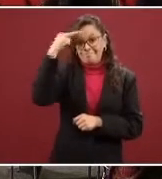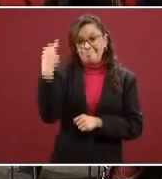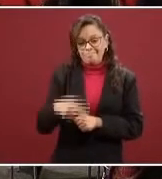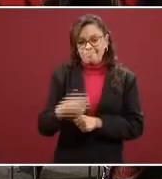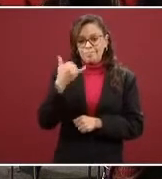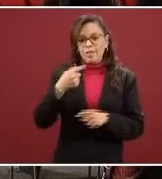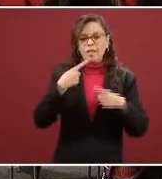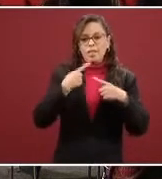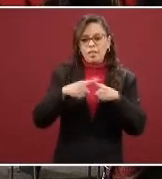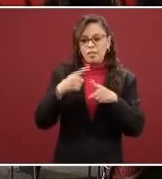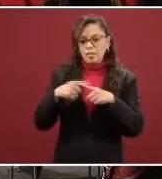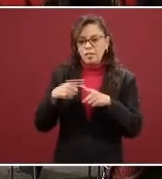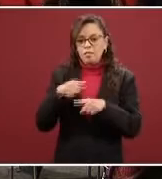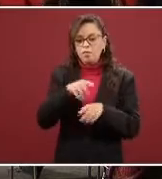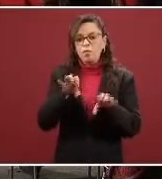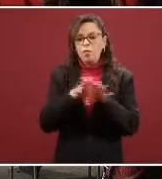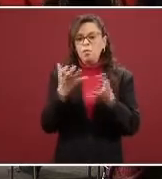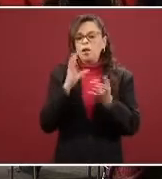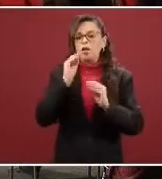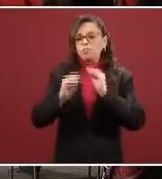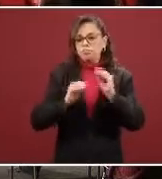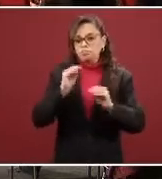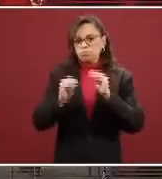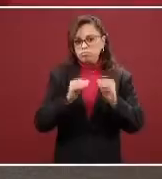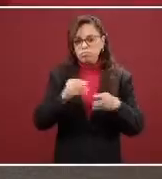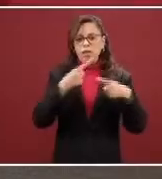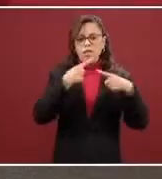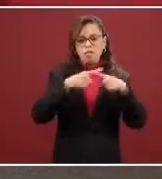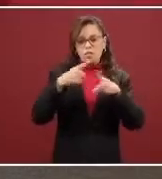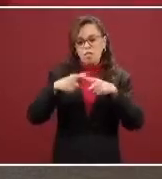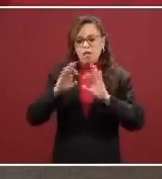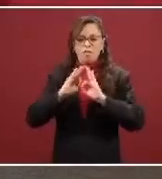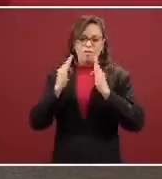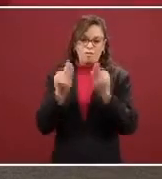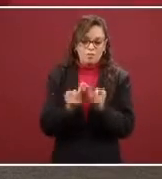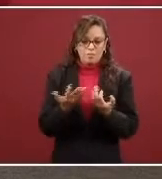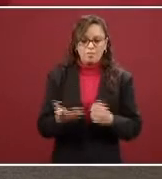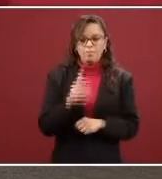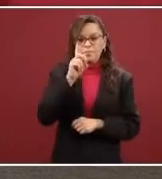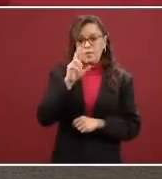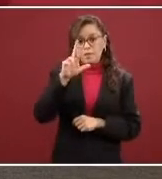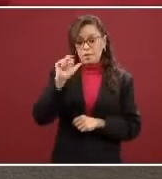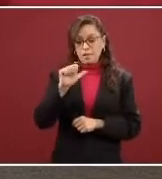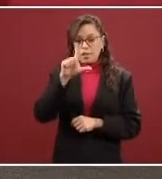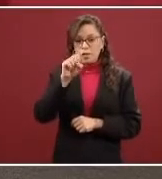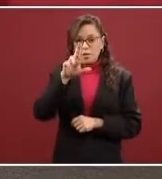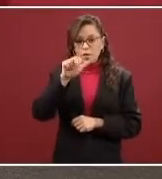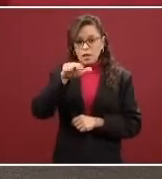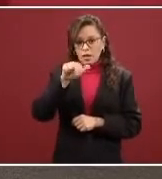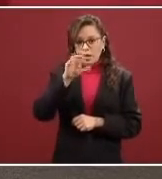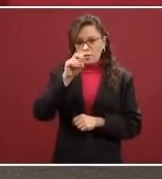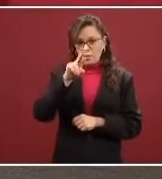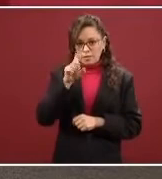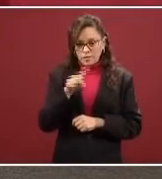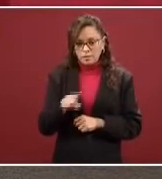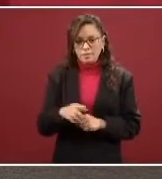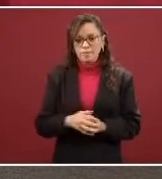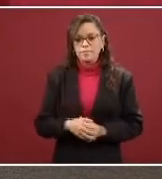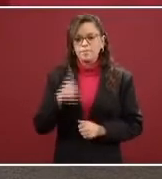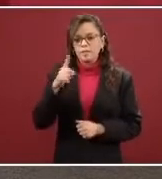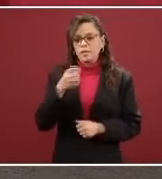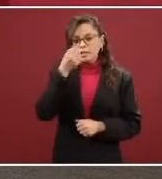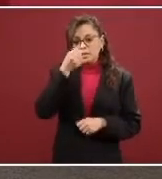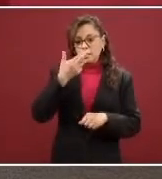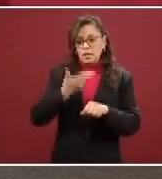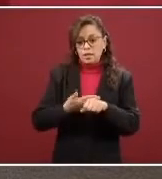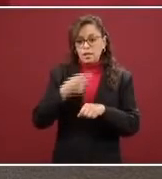están diseñando en los diferentes escenarios. Está con nosotros la doctora Lorena Bores. Ella es la secretaria